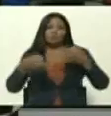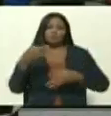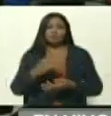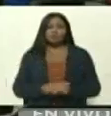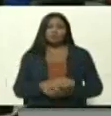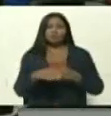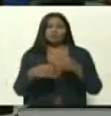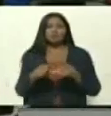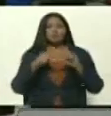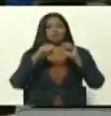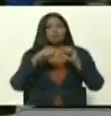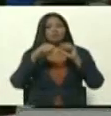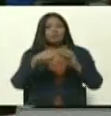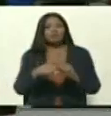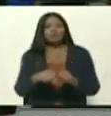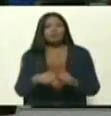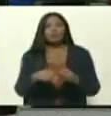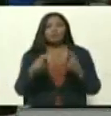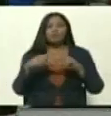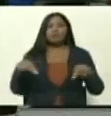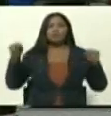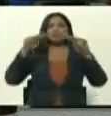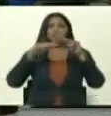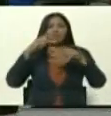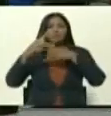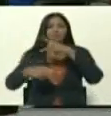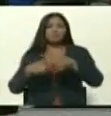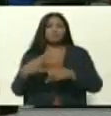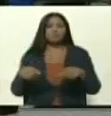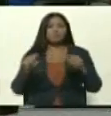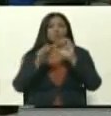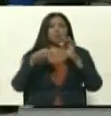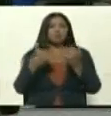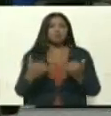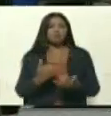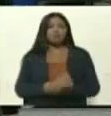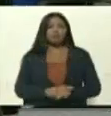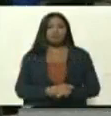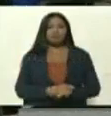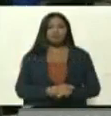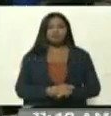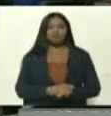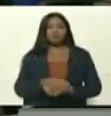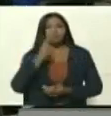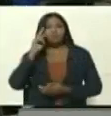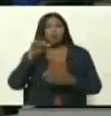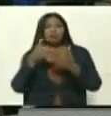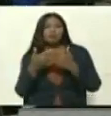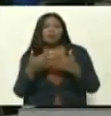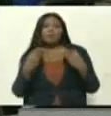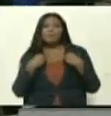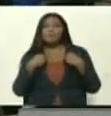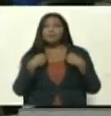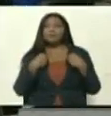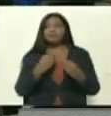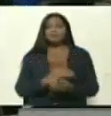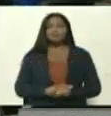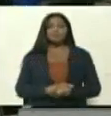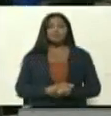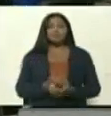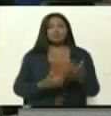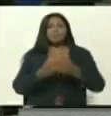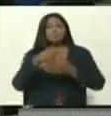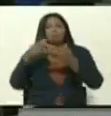a los avances universales en cuanto a los procedimientos técnicos científicos para el tratamiento de evidencia y